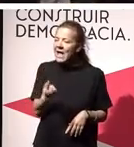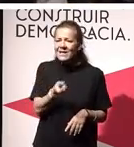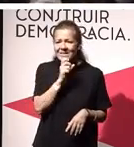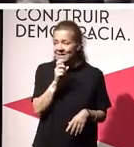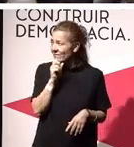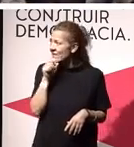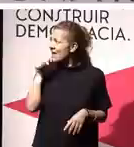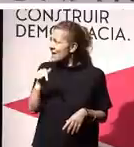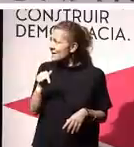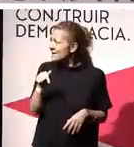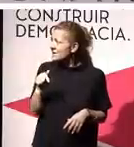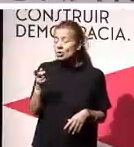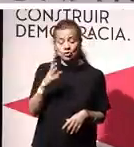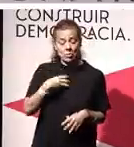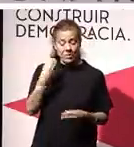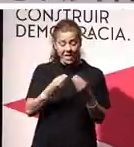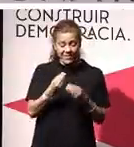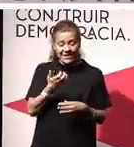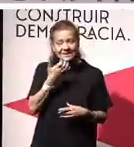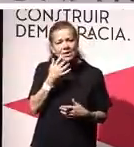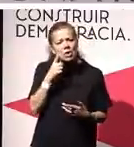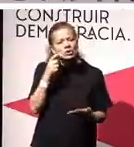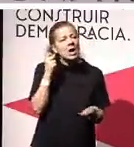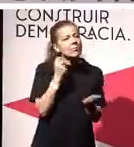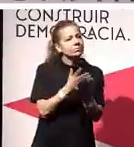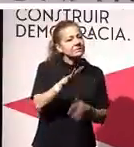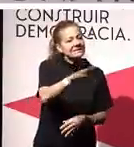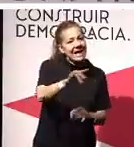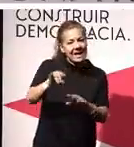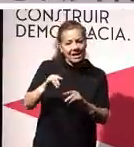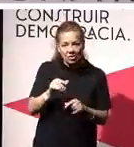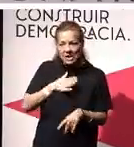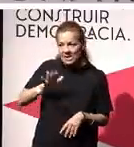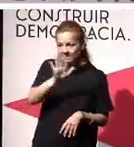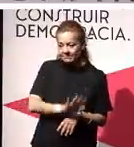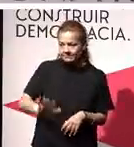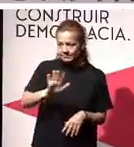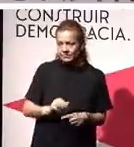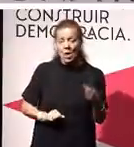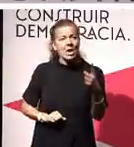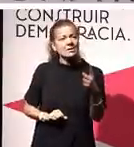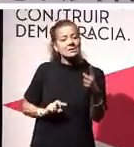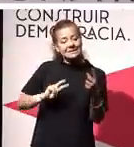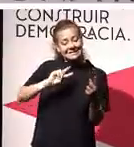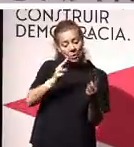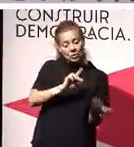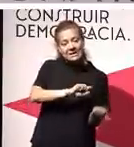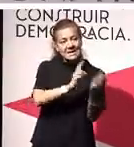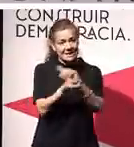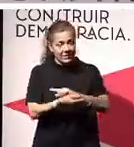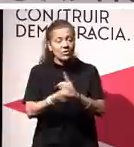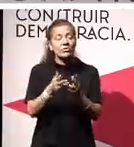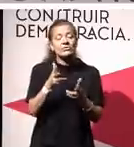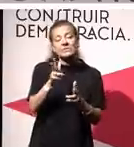Y todo esto no va a poder realizarse sin abordar los retos territoriales fundamentales que tiene nuestro país. Una segunda transición democrática tiene